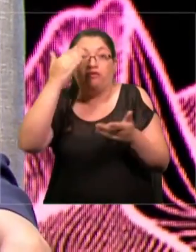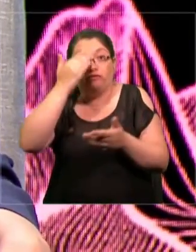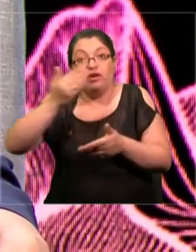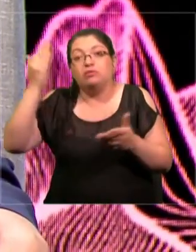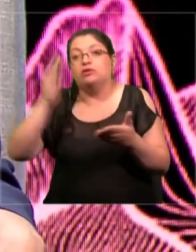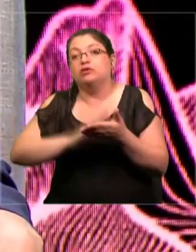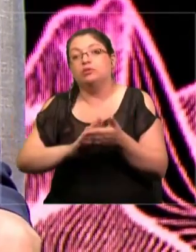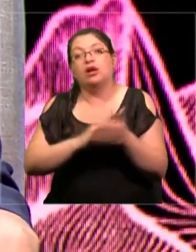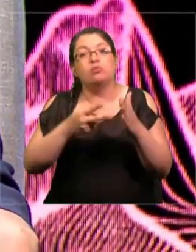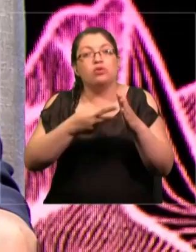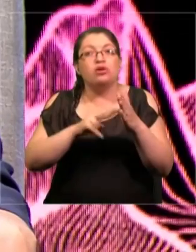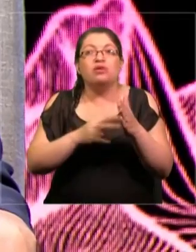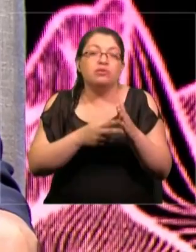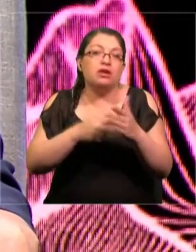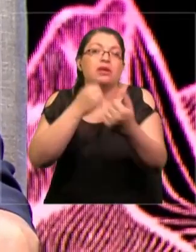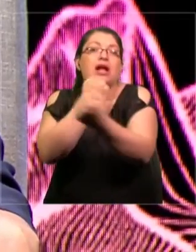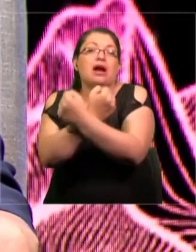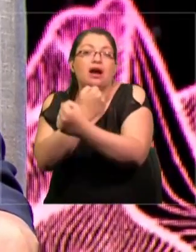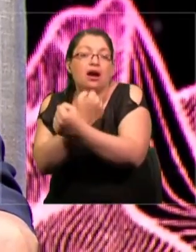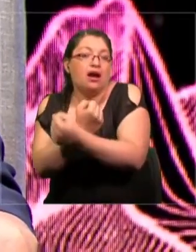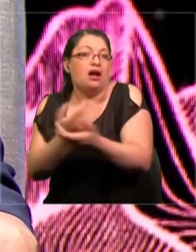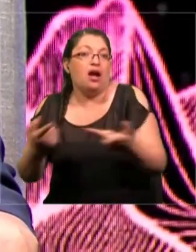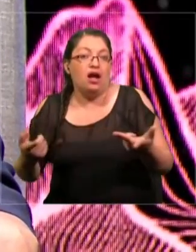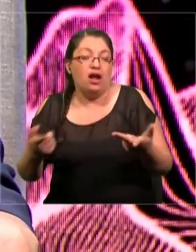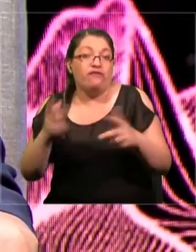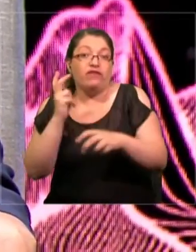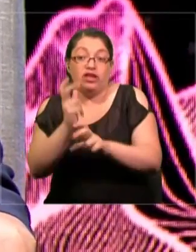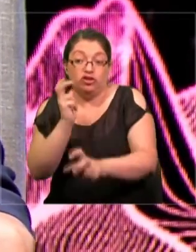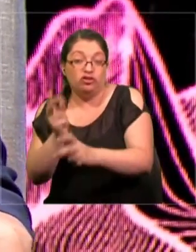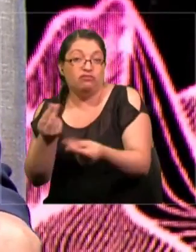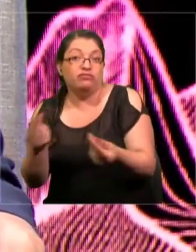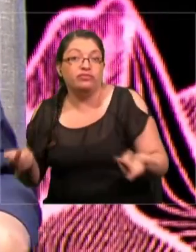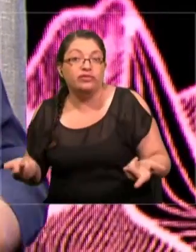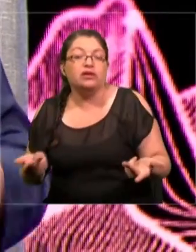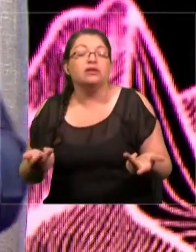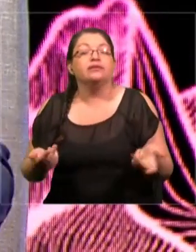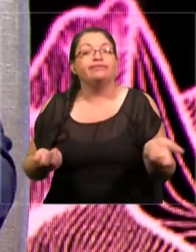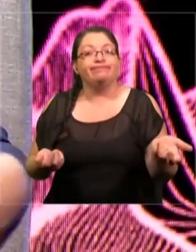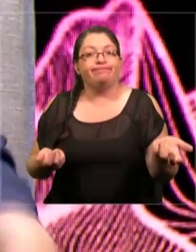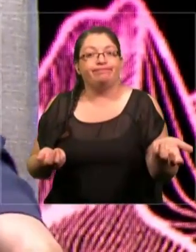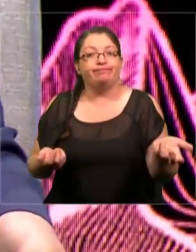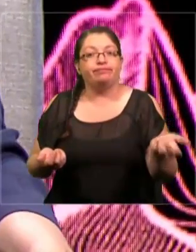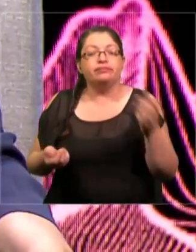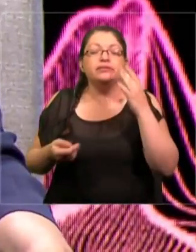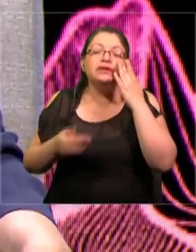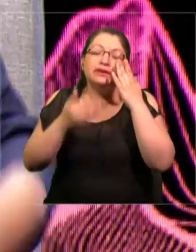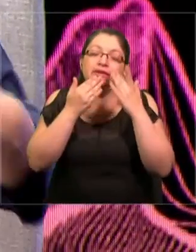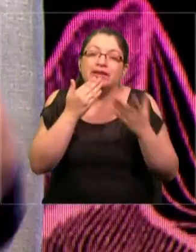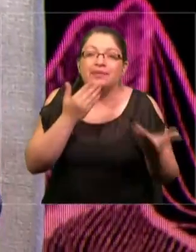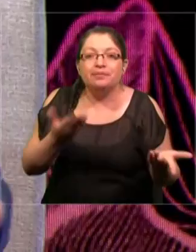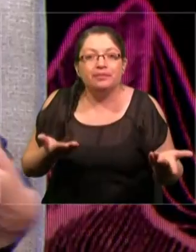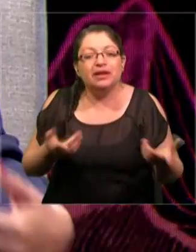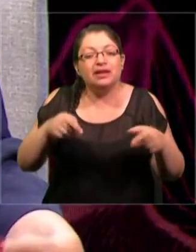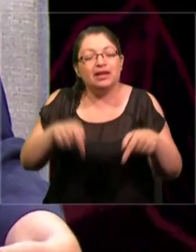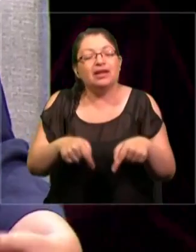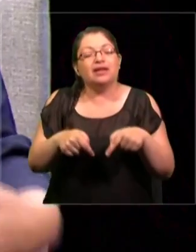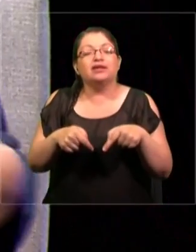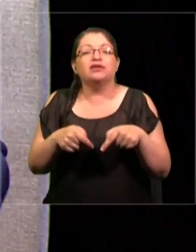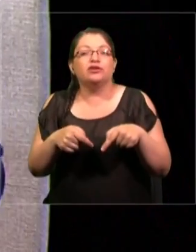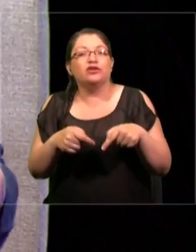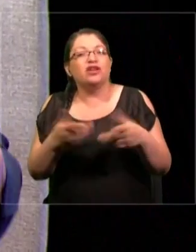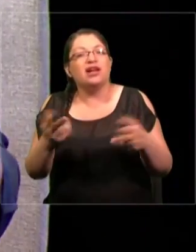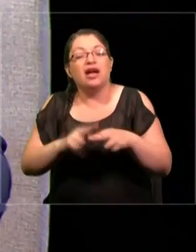el caso del Pacogate, ¿cierto? La sujeción civil, además, nos lleva a discutir un tema